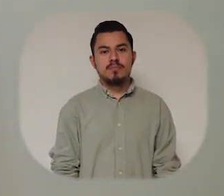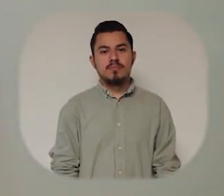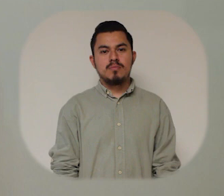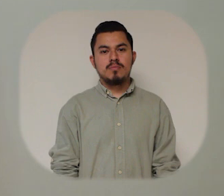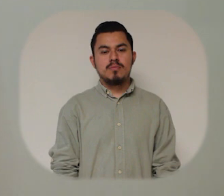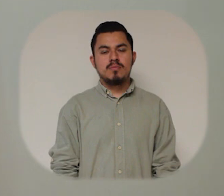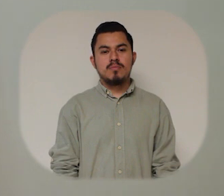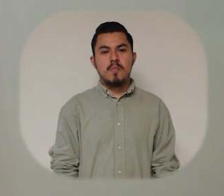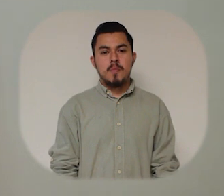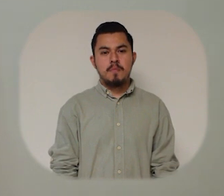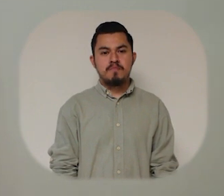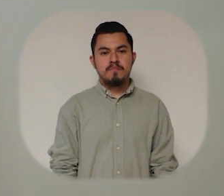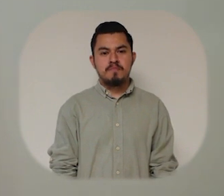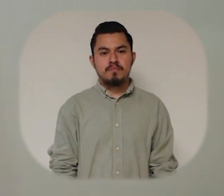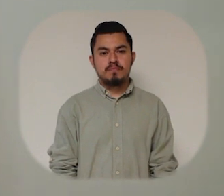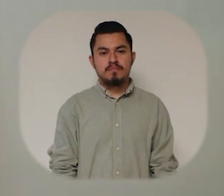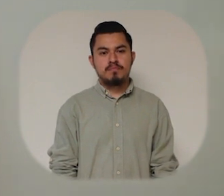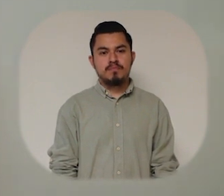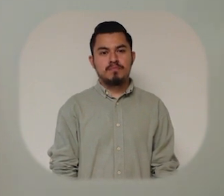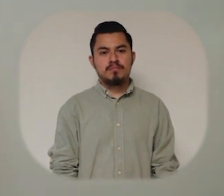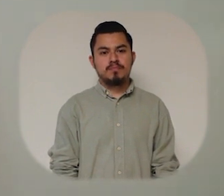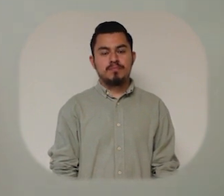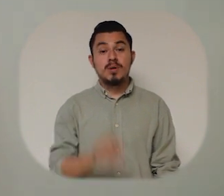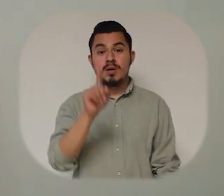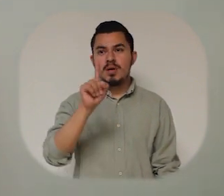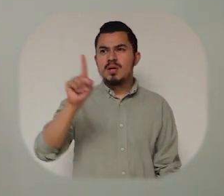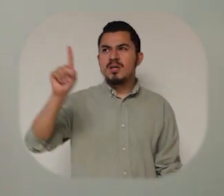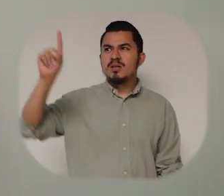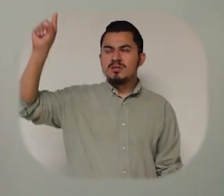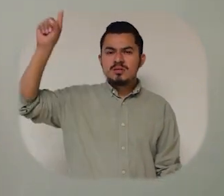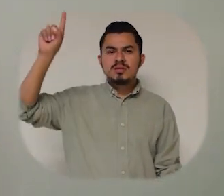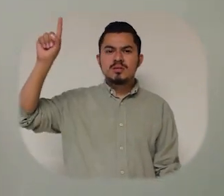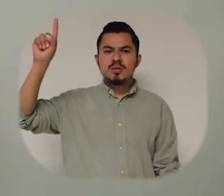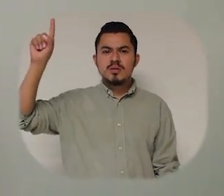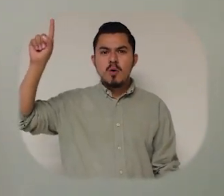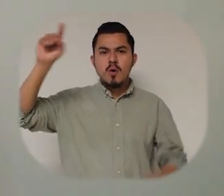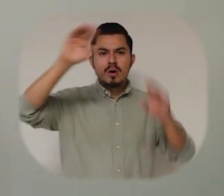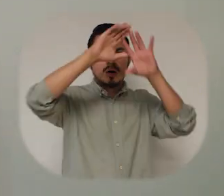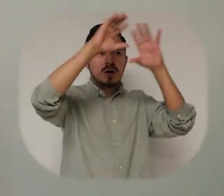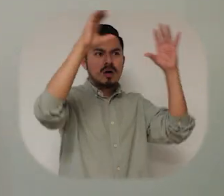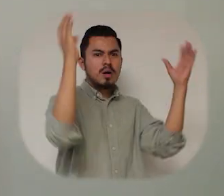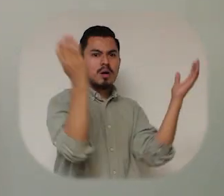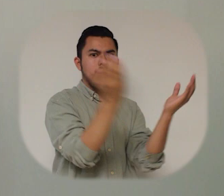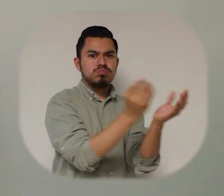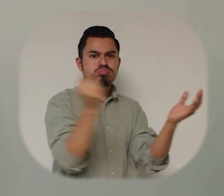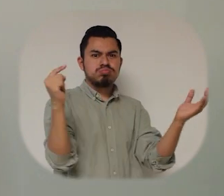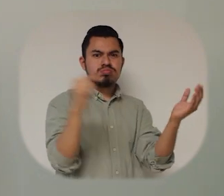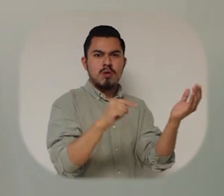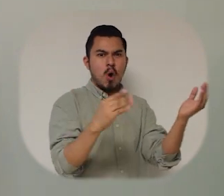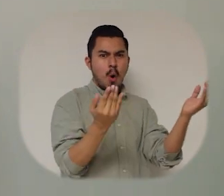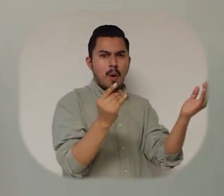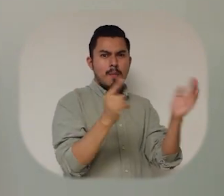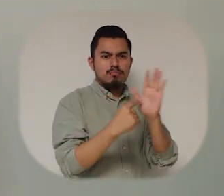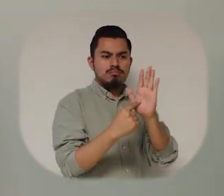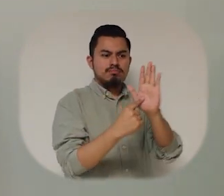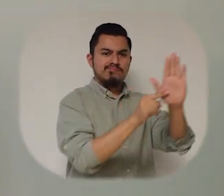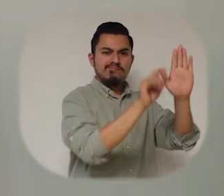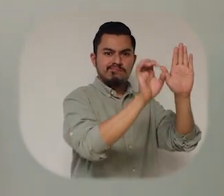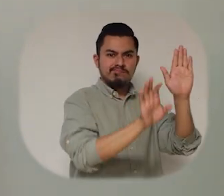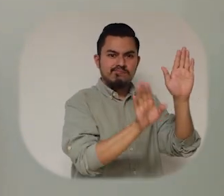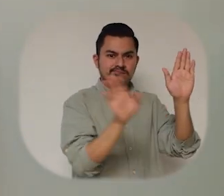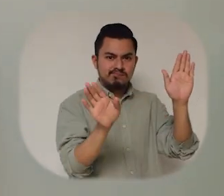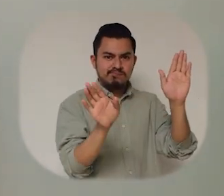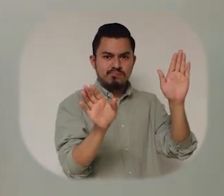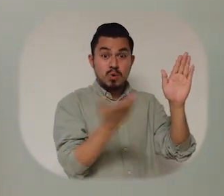el Señor ha venido a esta tierra y como el Cristo nos ha rescatado y nos ha